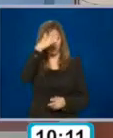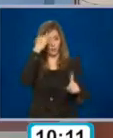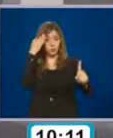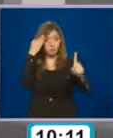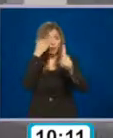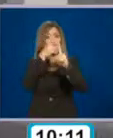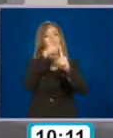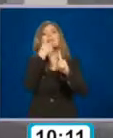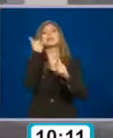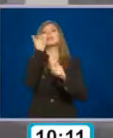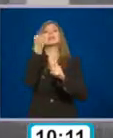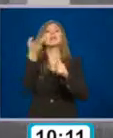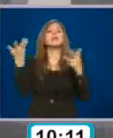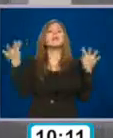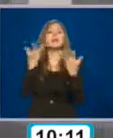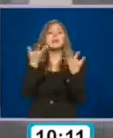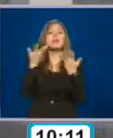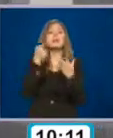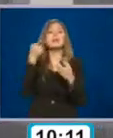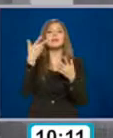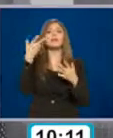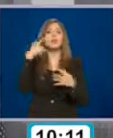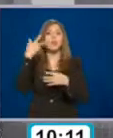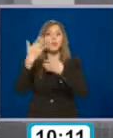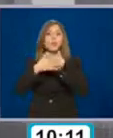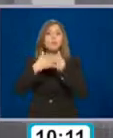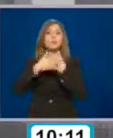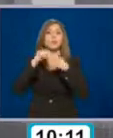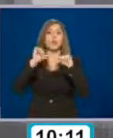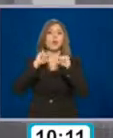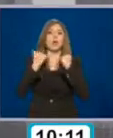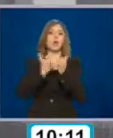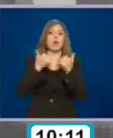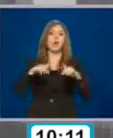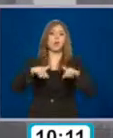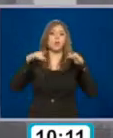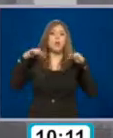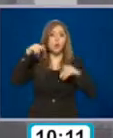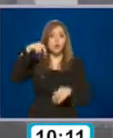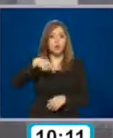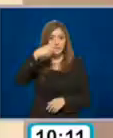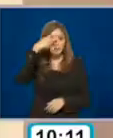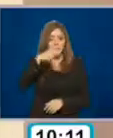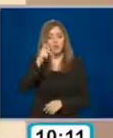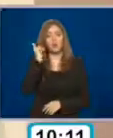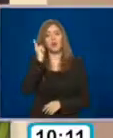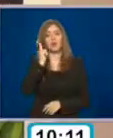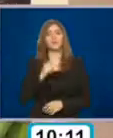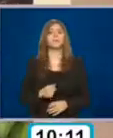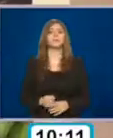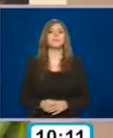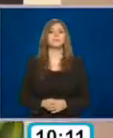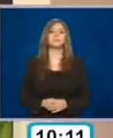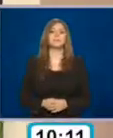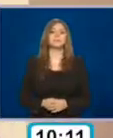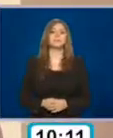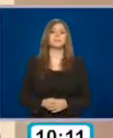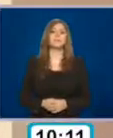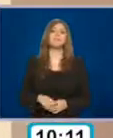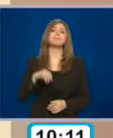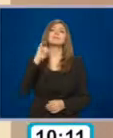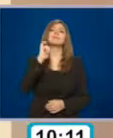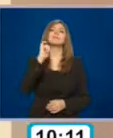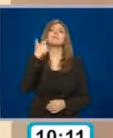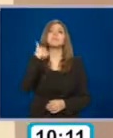platicábamos ahorita, de Claro. que quieres hasta llenar el Auditorio Nacional en alguna Es la idea, ocasión dentro es la de tu idea. carrera. Es mi gran sueño. Como te digo,